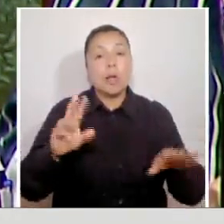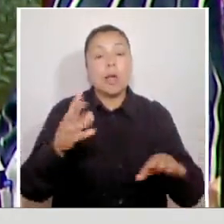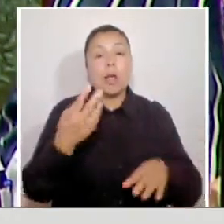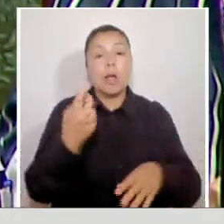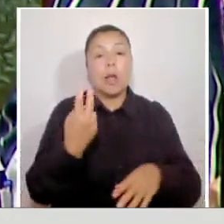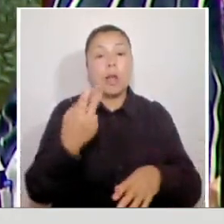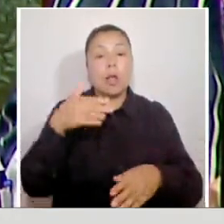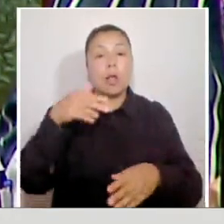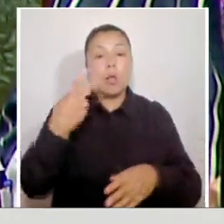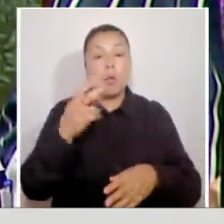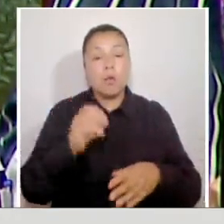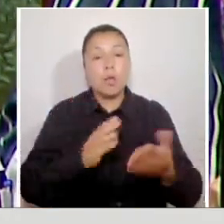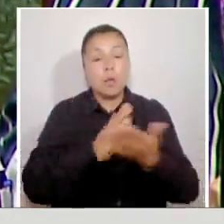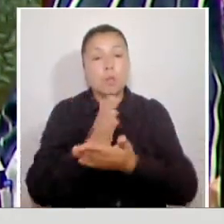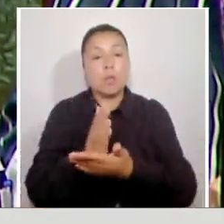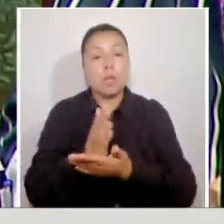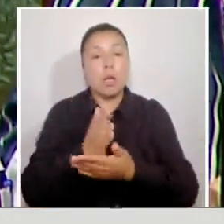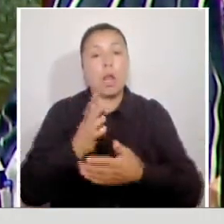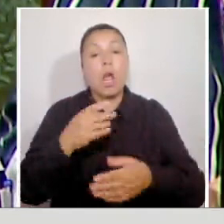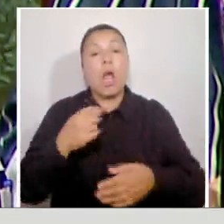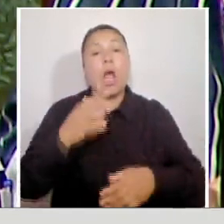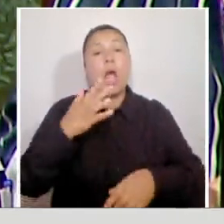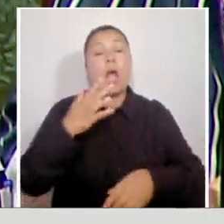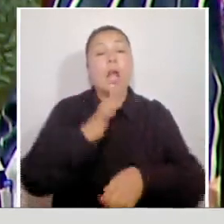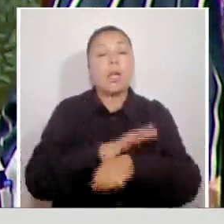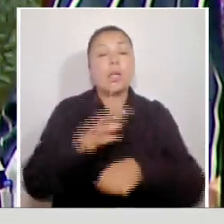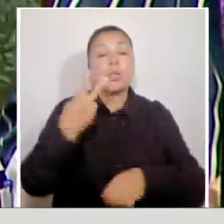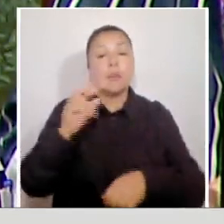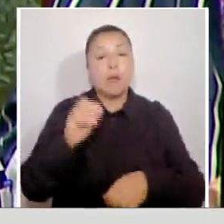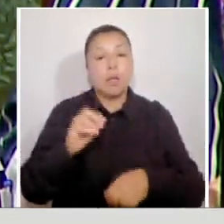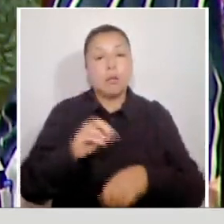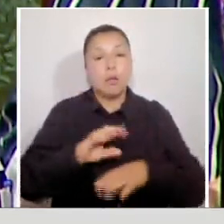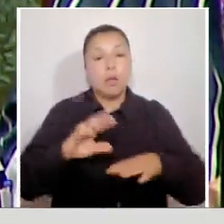a las 1 a las 1520 les parece